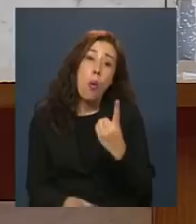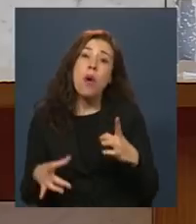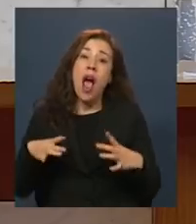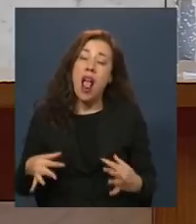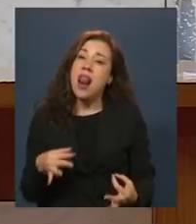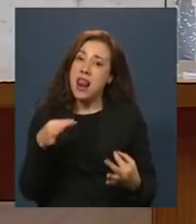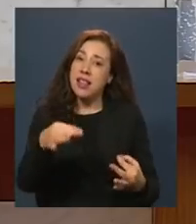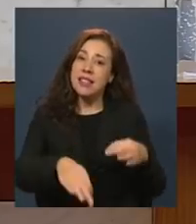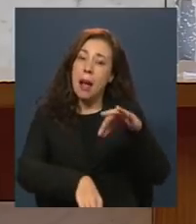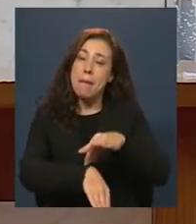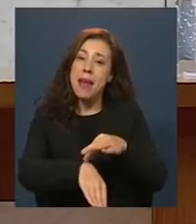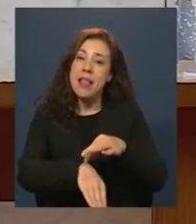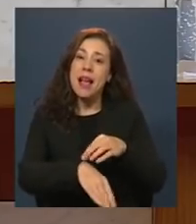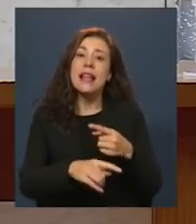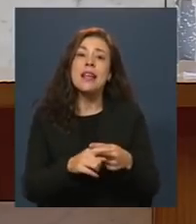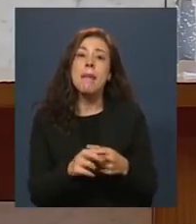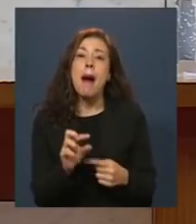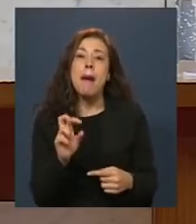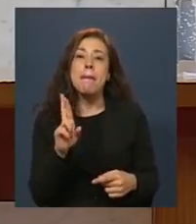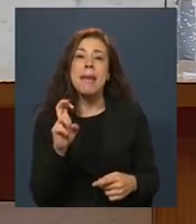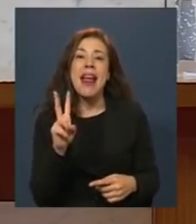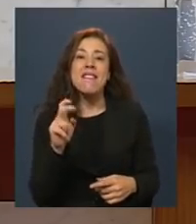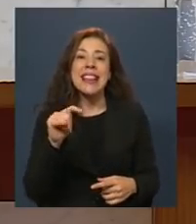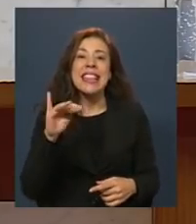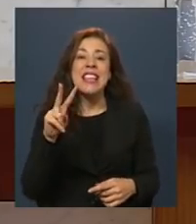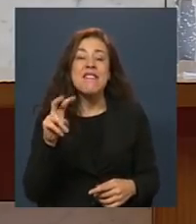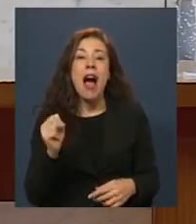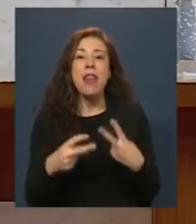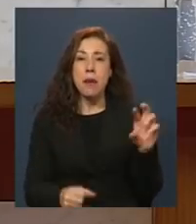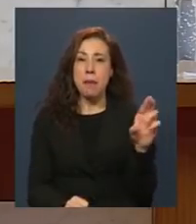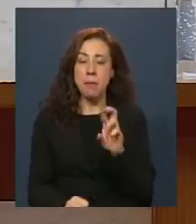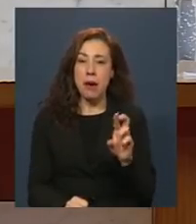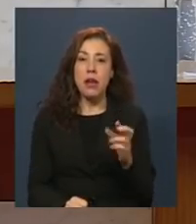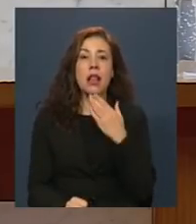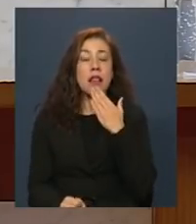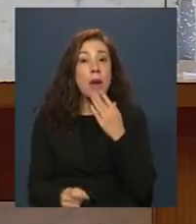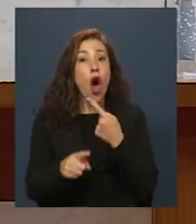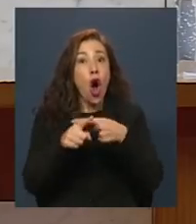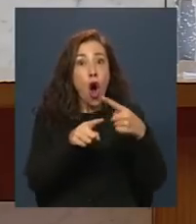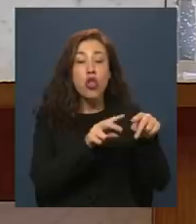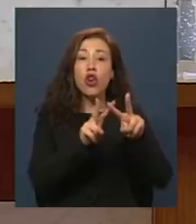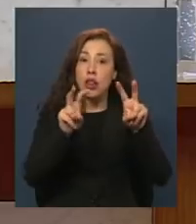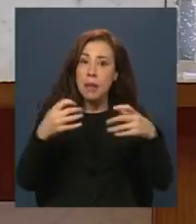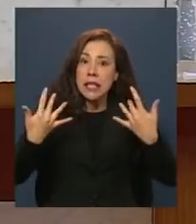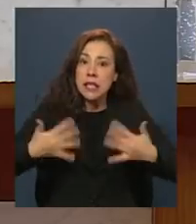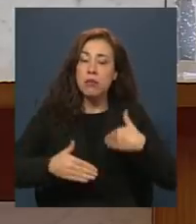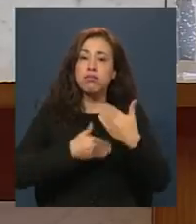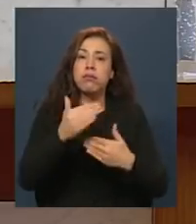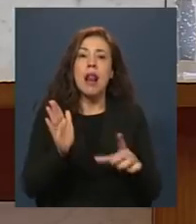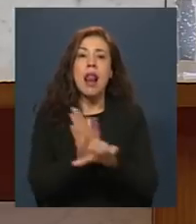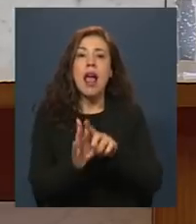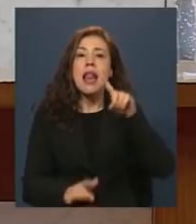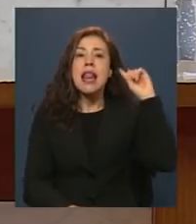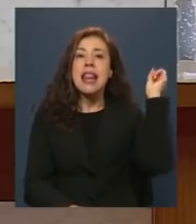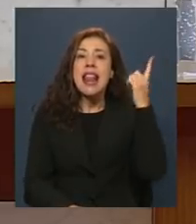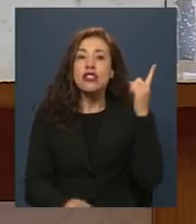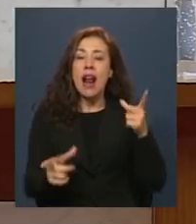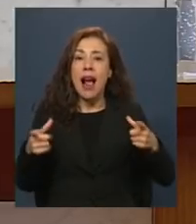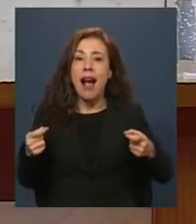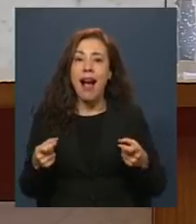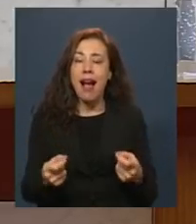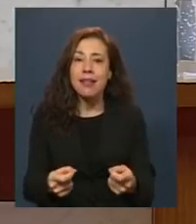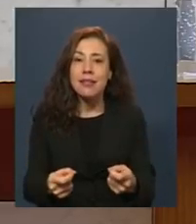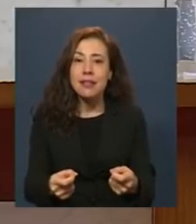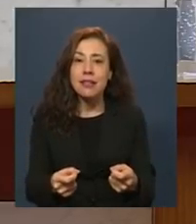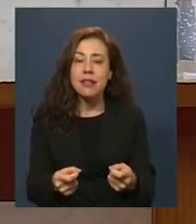licencia médica preventiva parental. Pero avanzamos también en otras materias, como en la Ley Nacional del Cáncer,